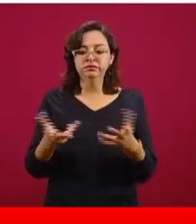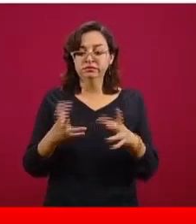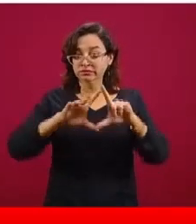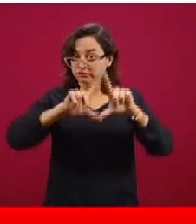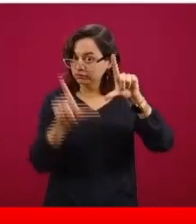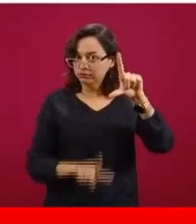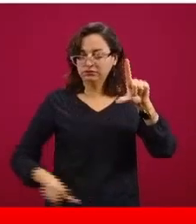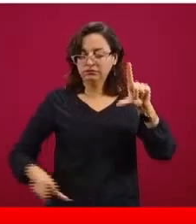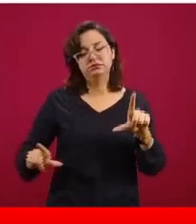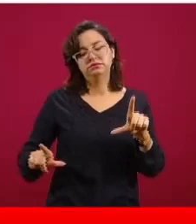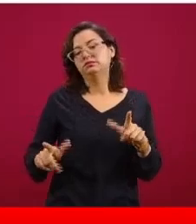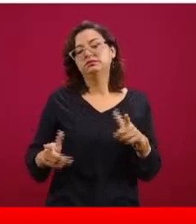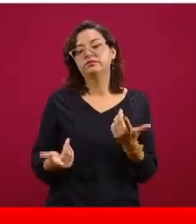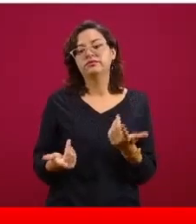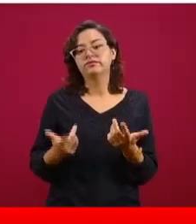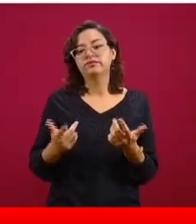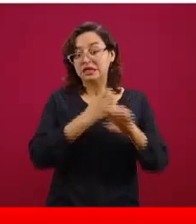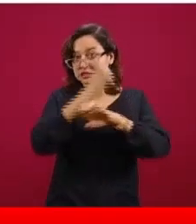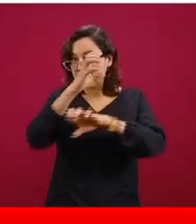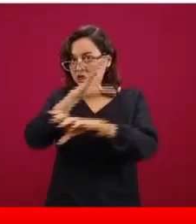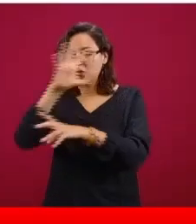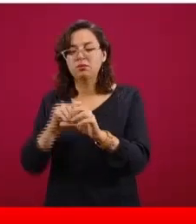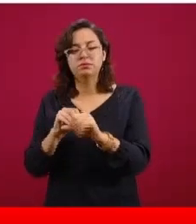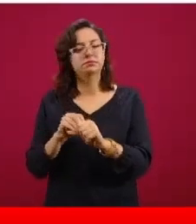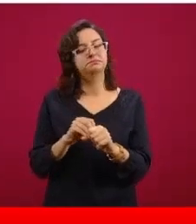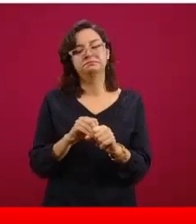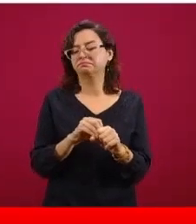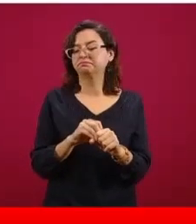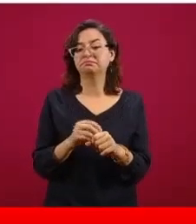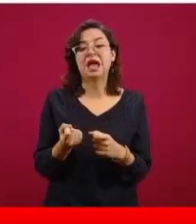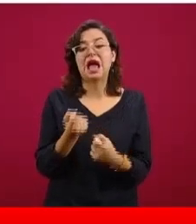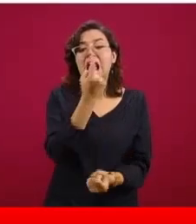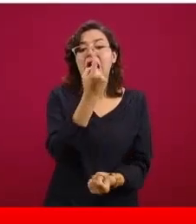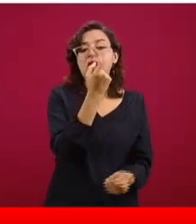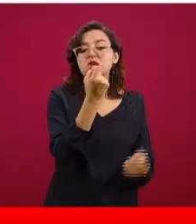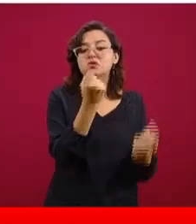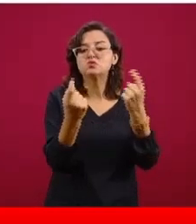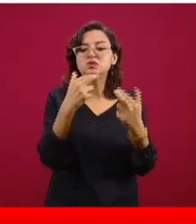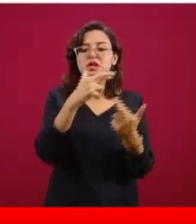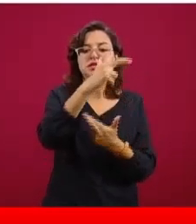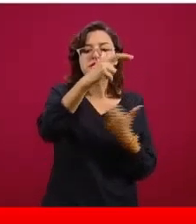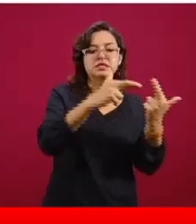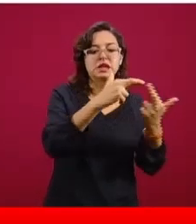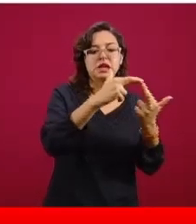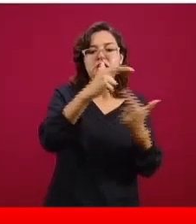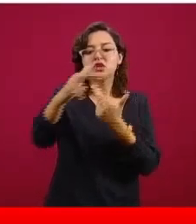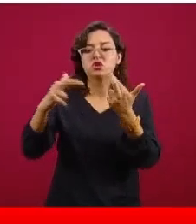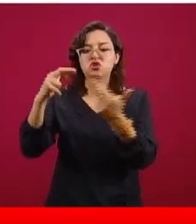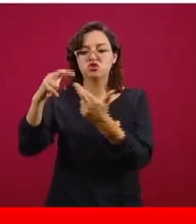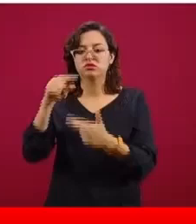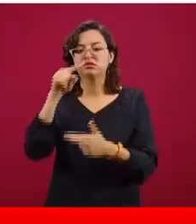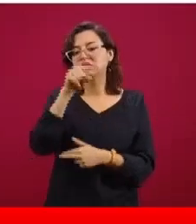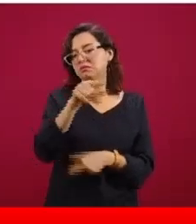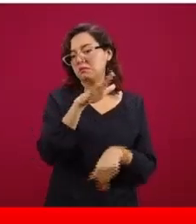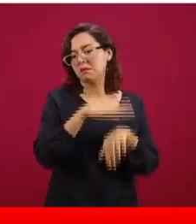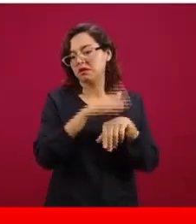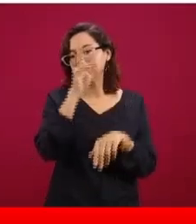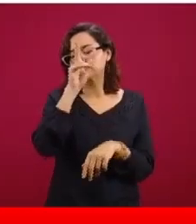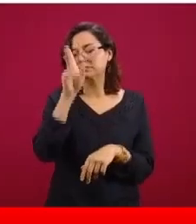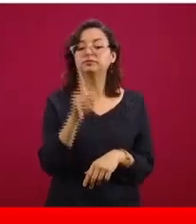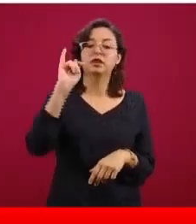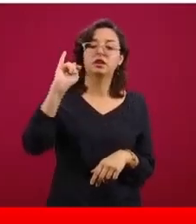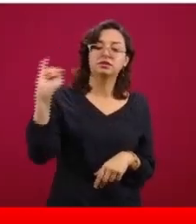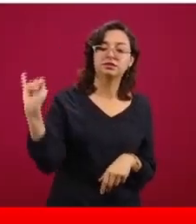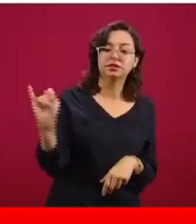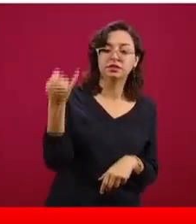ni siquiera en algunos estados sino en algunas regiones aquí tenemos tijuana aquí tenemos el sur del estado